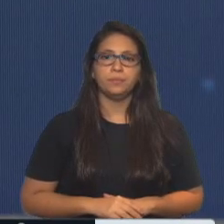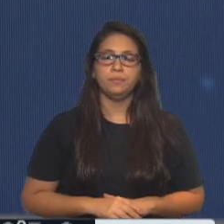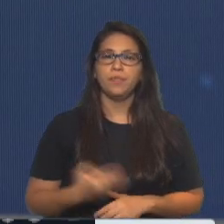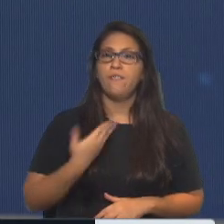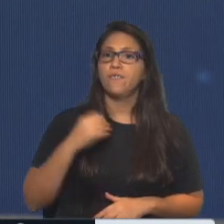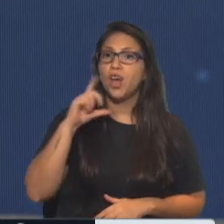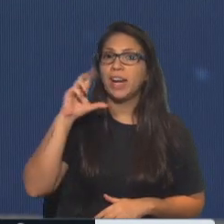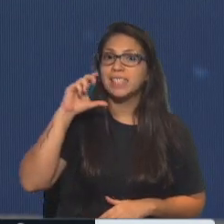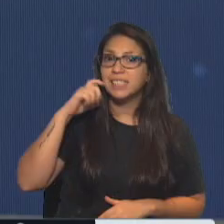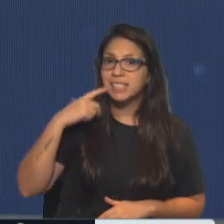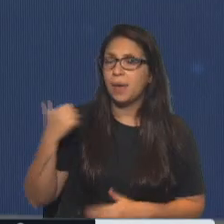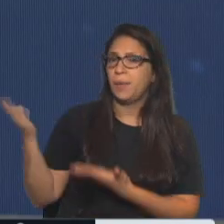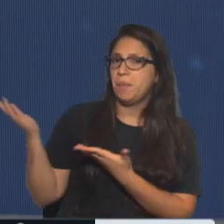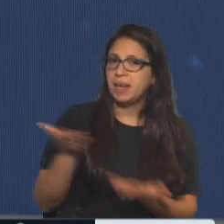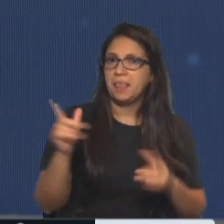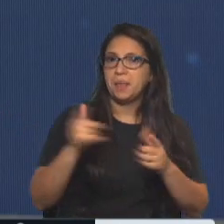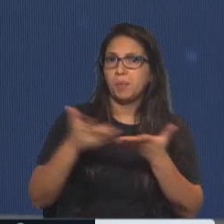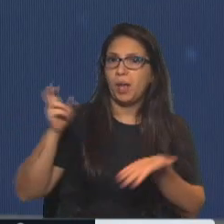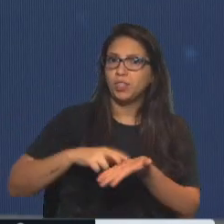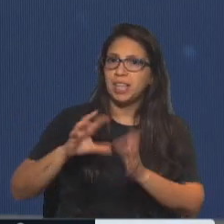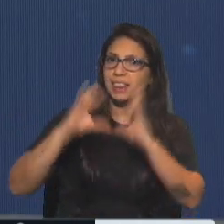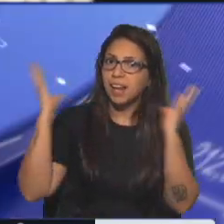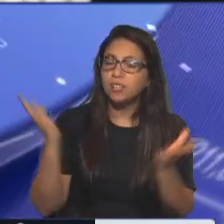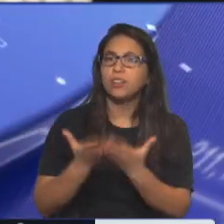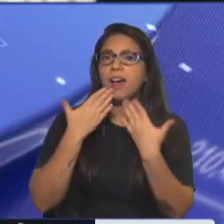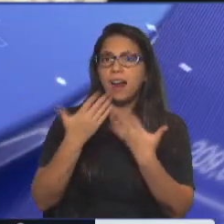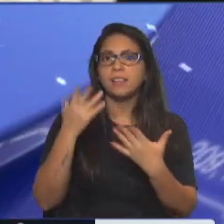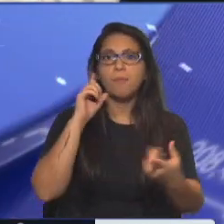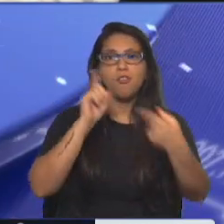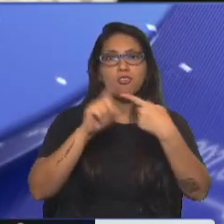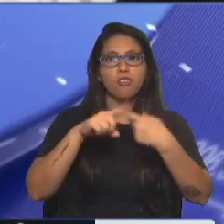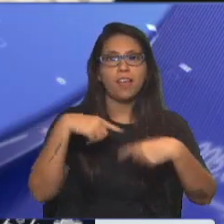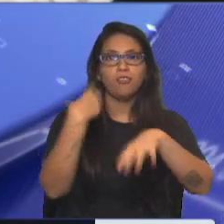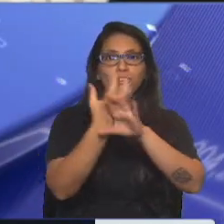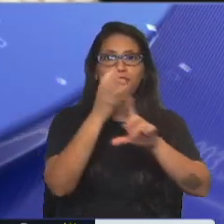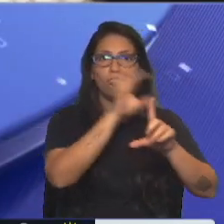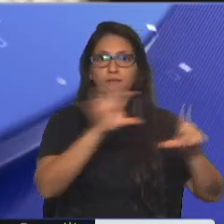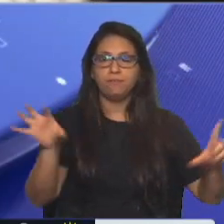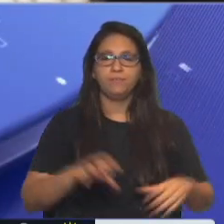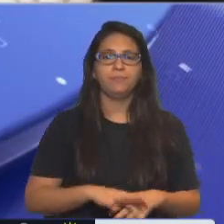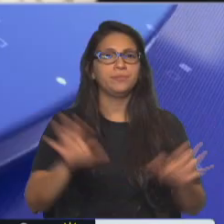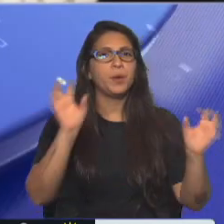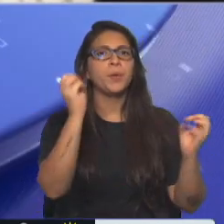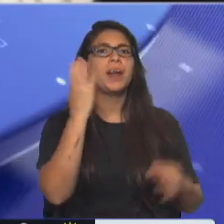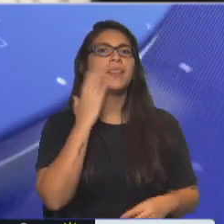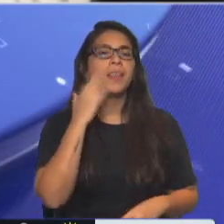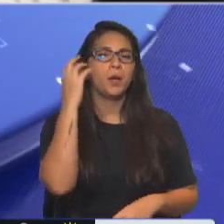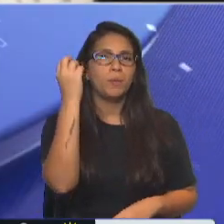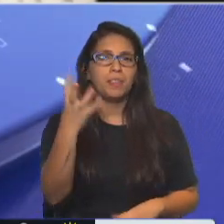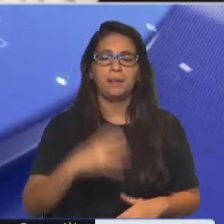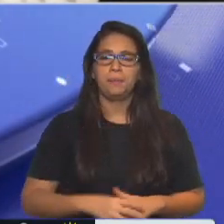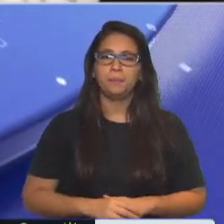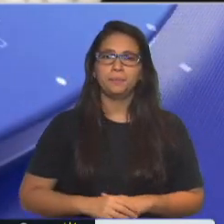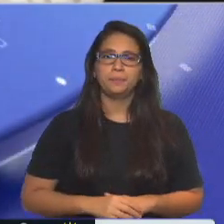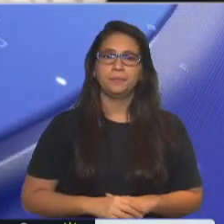Florencia, bienvenida a Televisión Pública Noticias Internacional. Gracias por atendernos. ¿Cómo le va? Hola, buenas tardes, ¿cómo están? Bien, a ver,